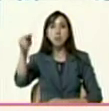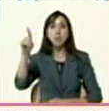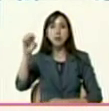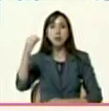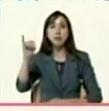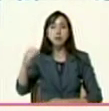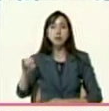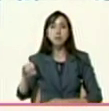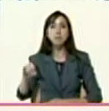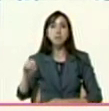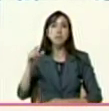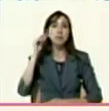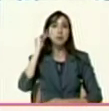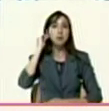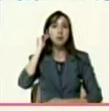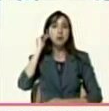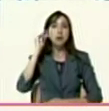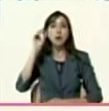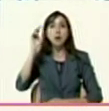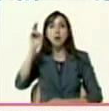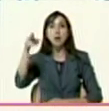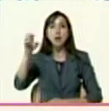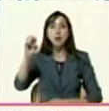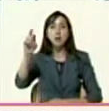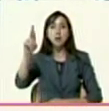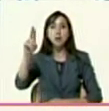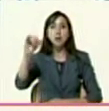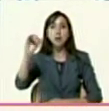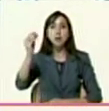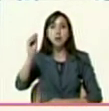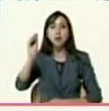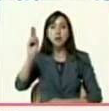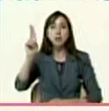Bilbao, Enrique Simón Torres,